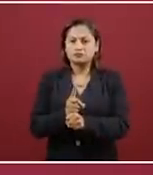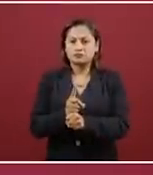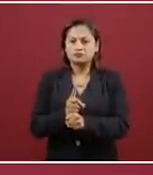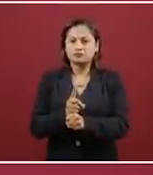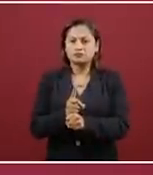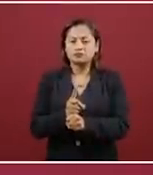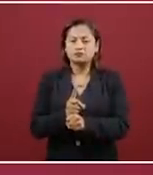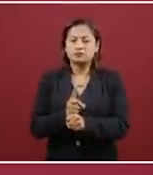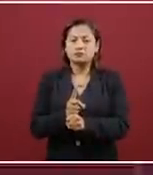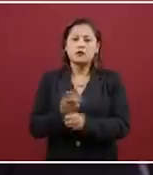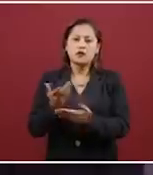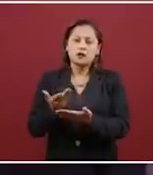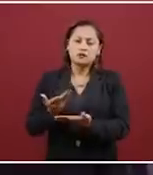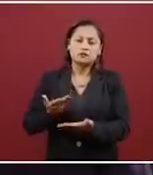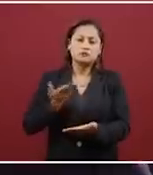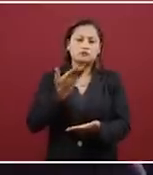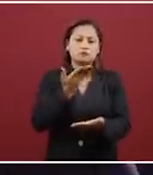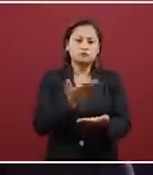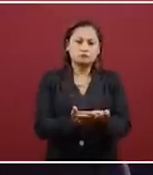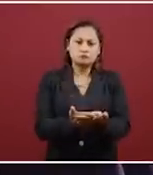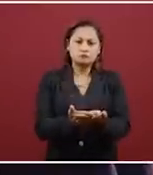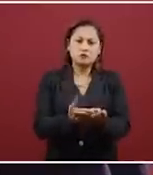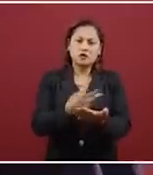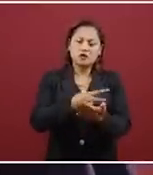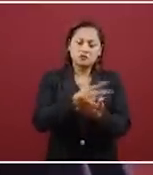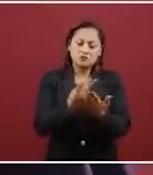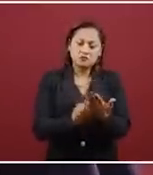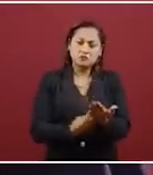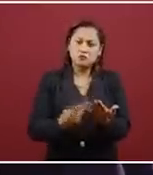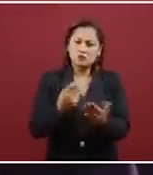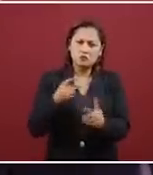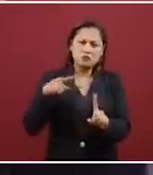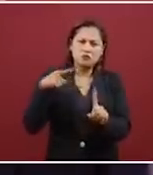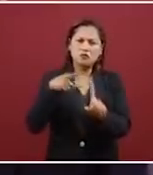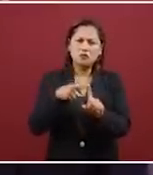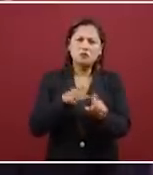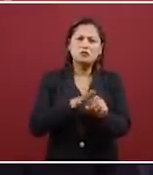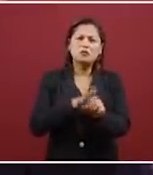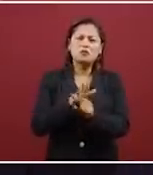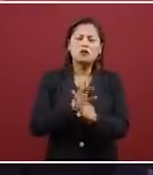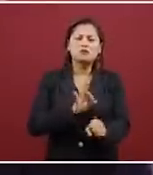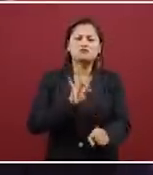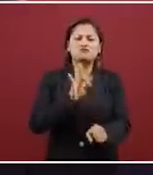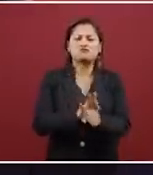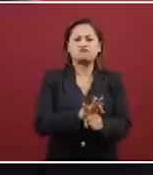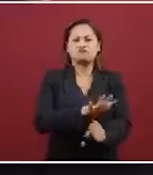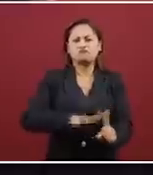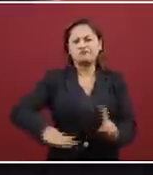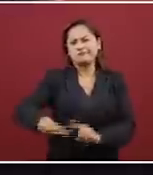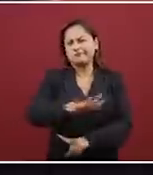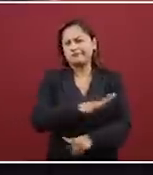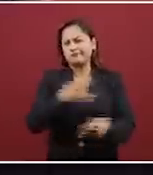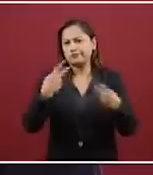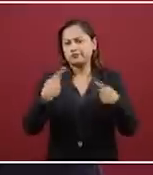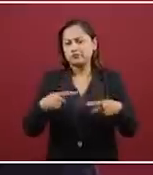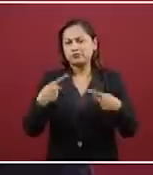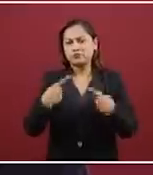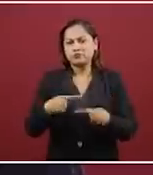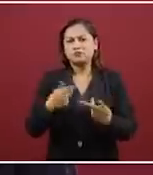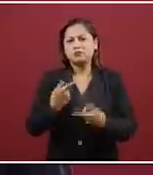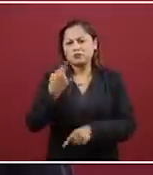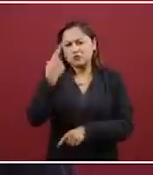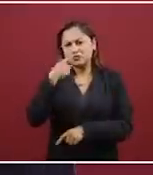un plan para proteger a la población en el marco del funcionamiento